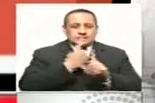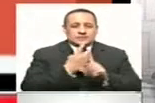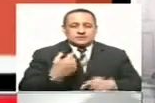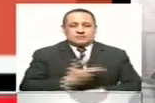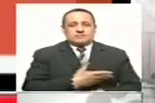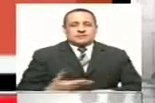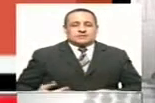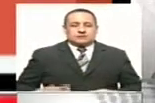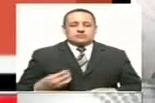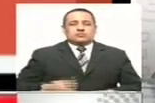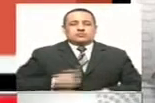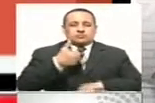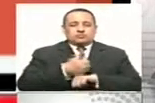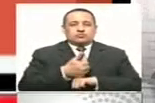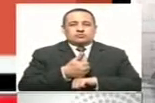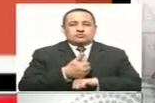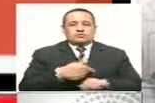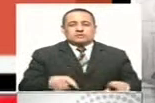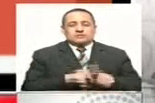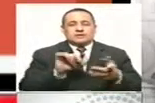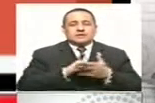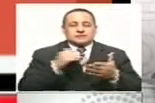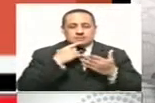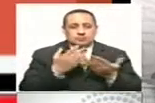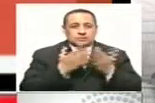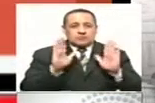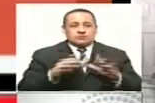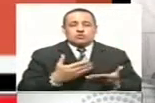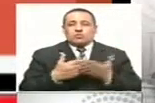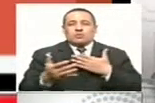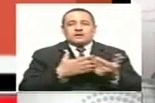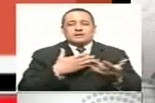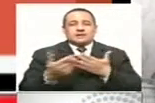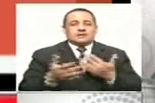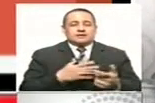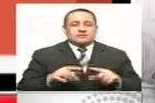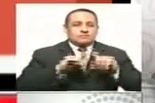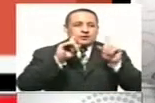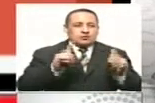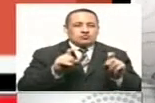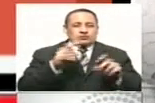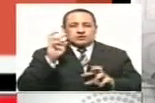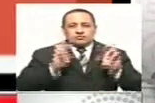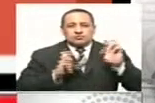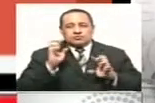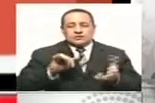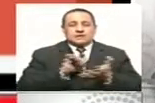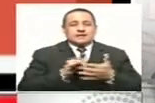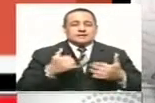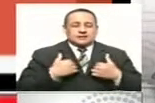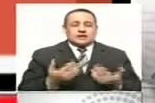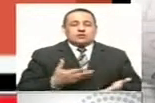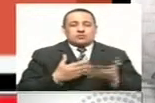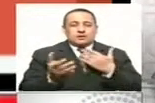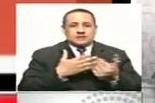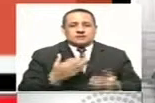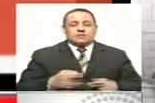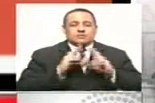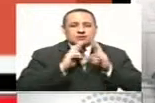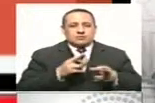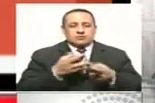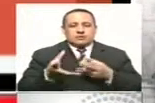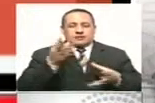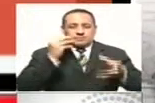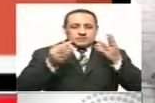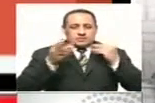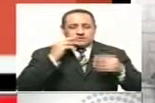de Ministros. Y por supuesto, estamos abiertos a sus inquietudes, preguntas, las cuales las vamos a ir